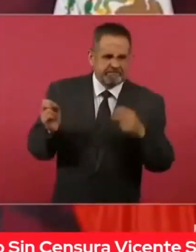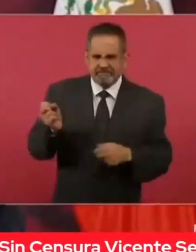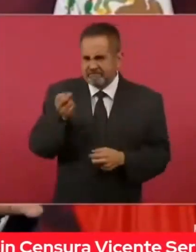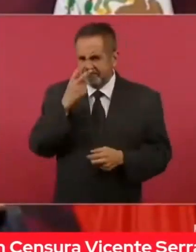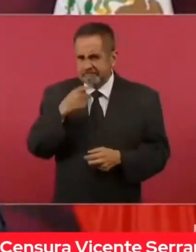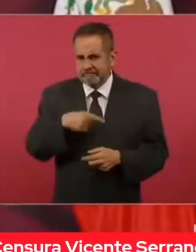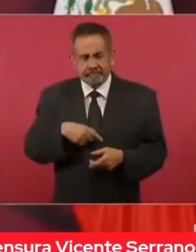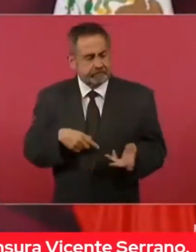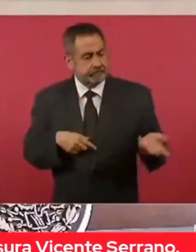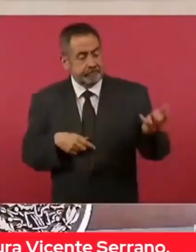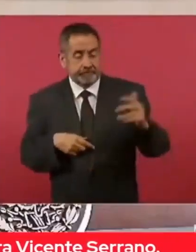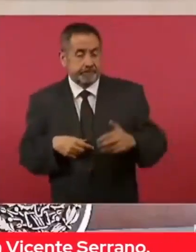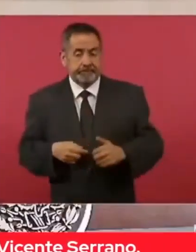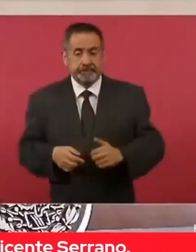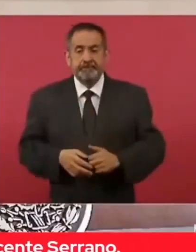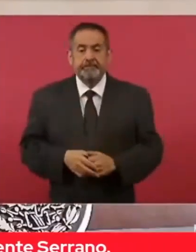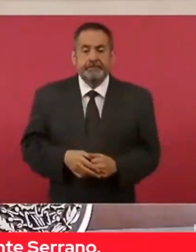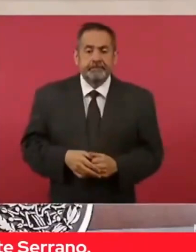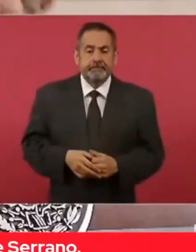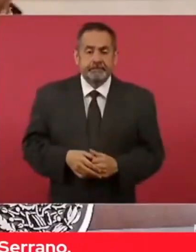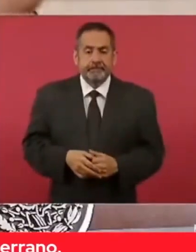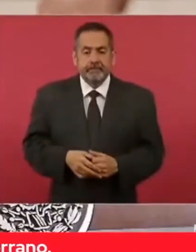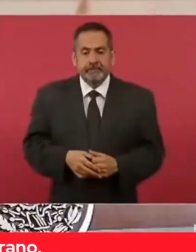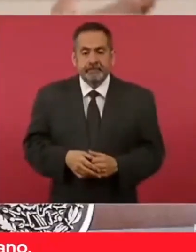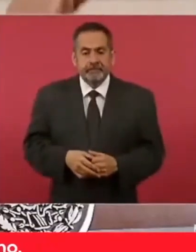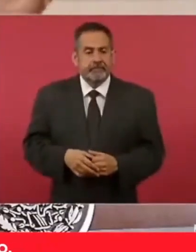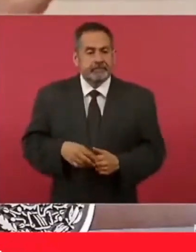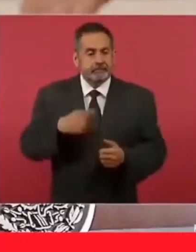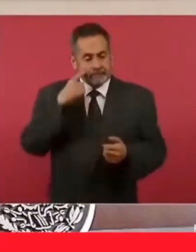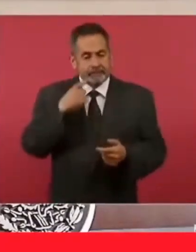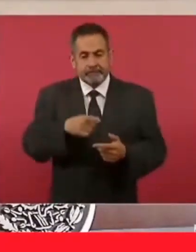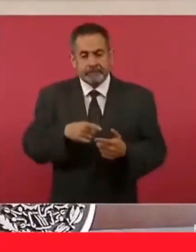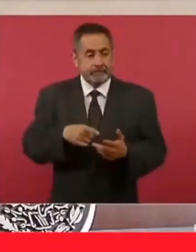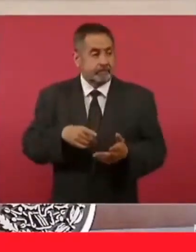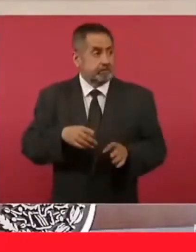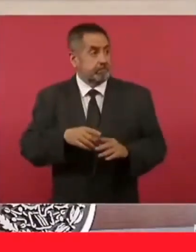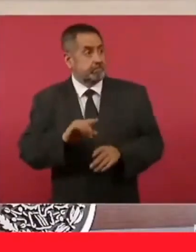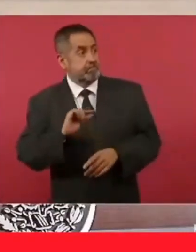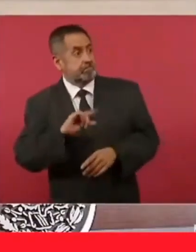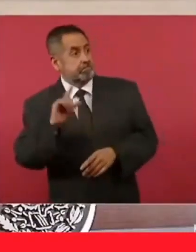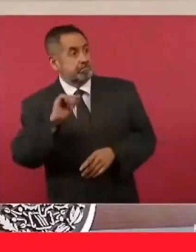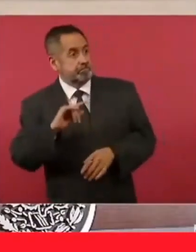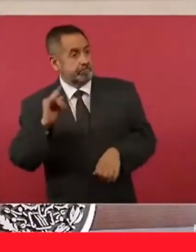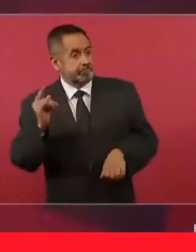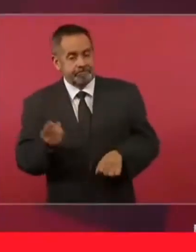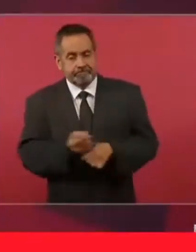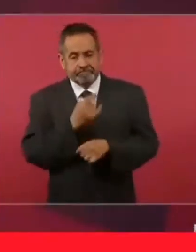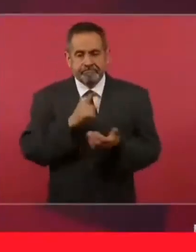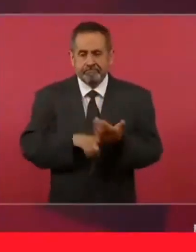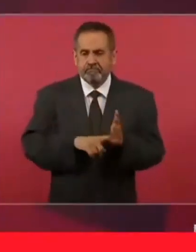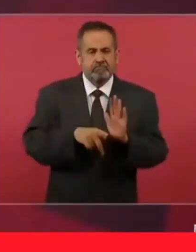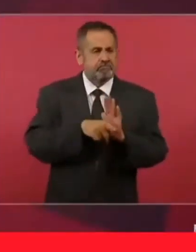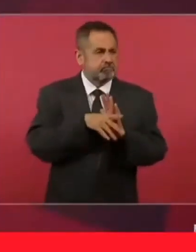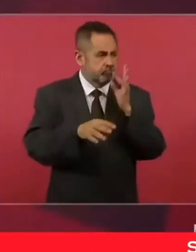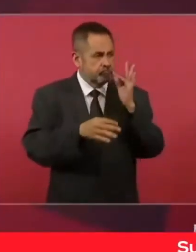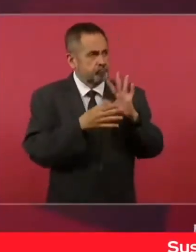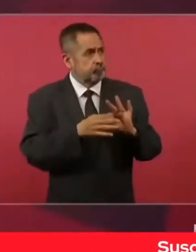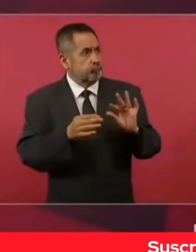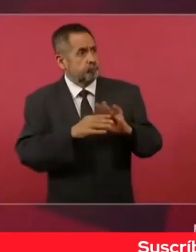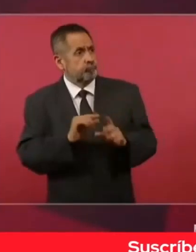imagínense las grandes figuras del periodismo